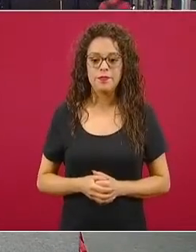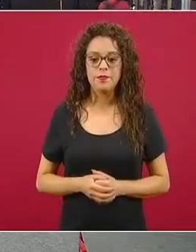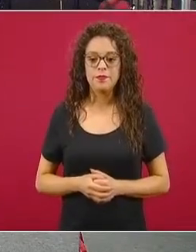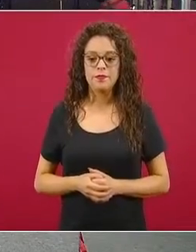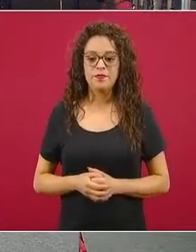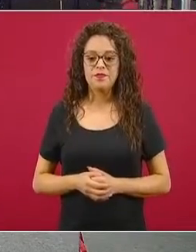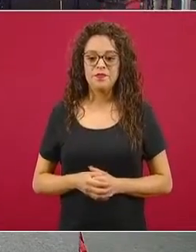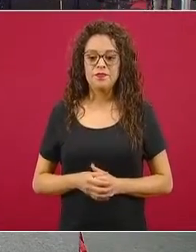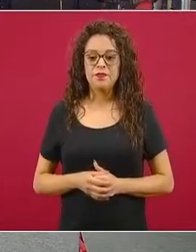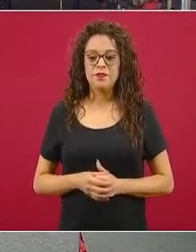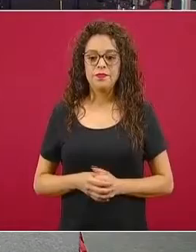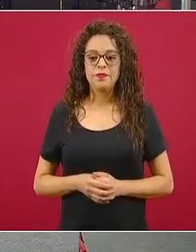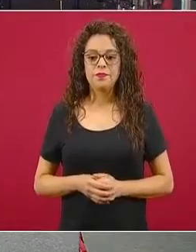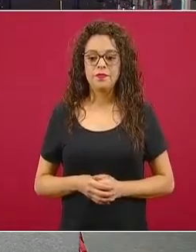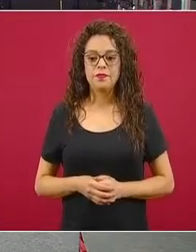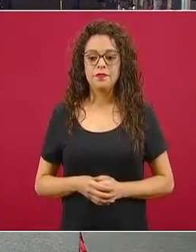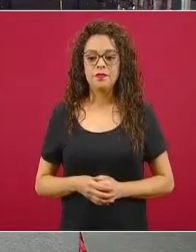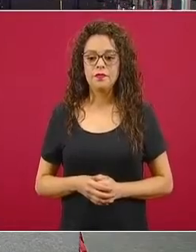aquí.